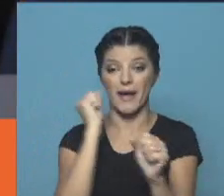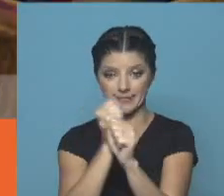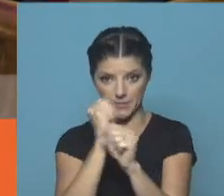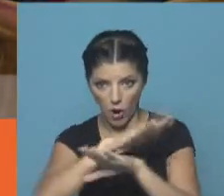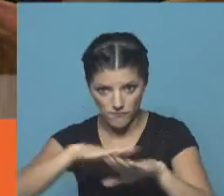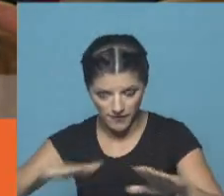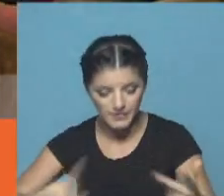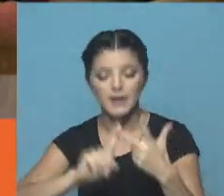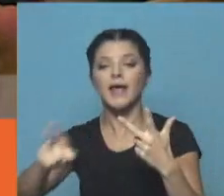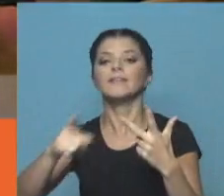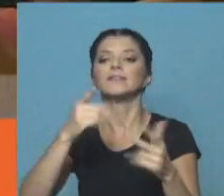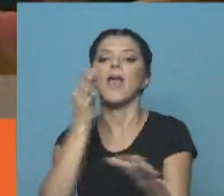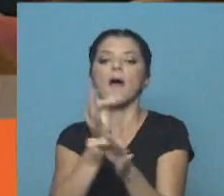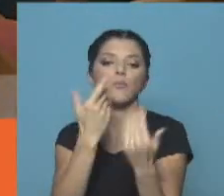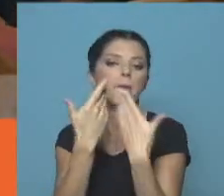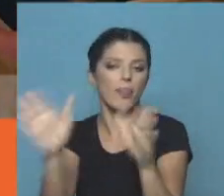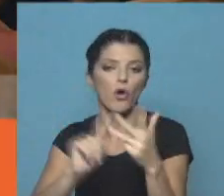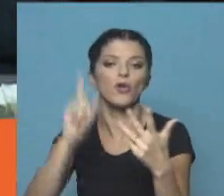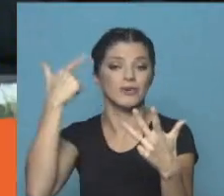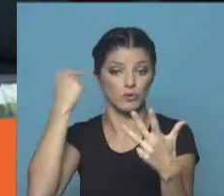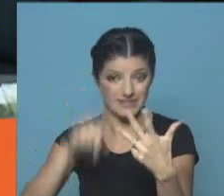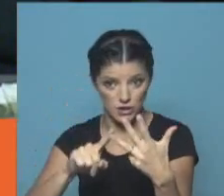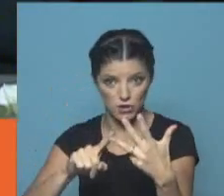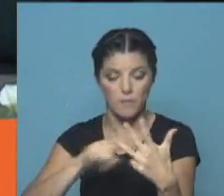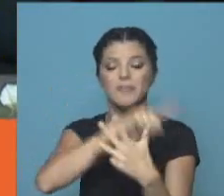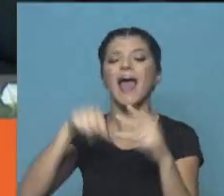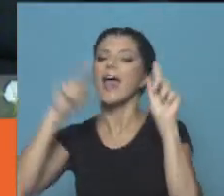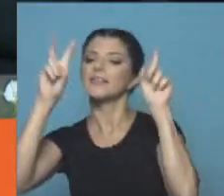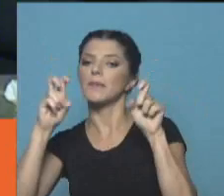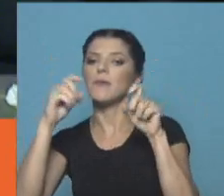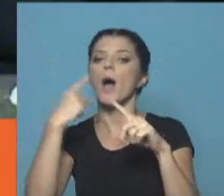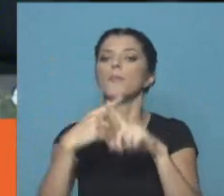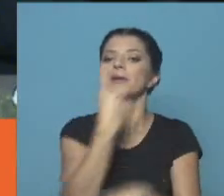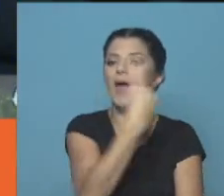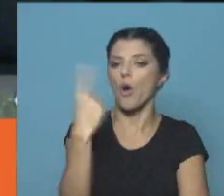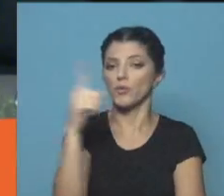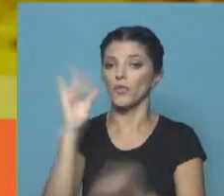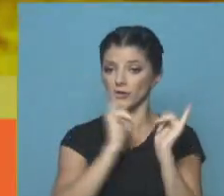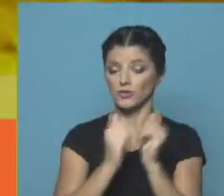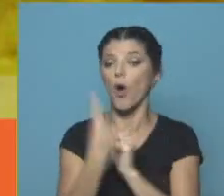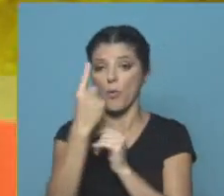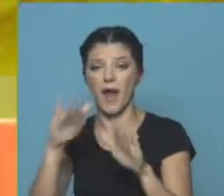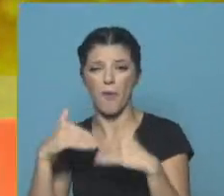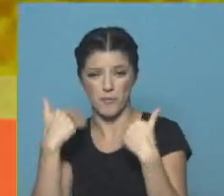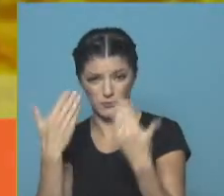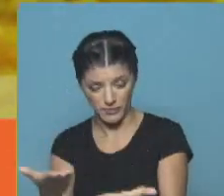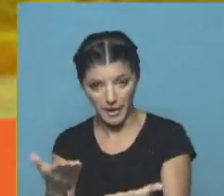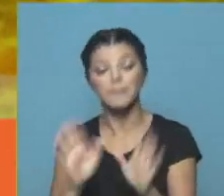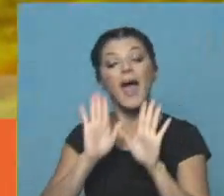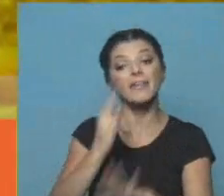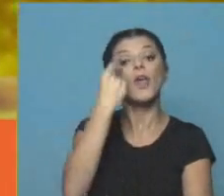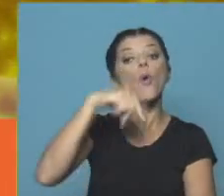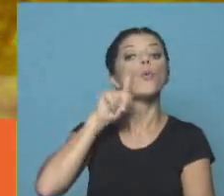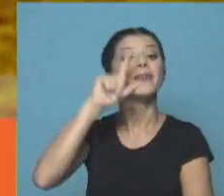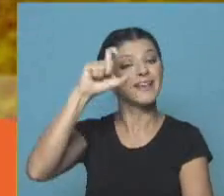deserción escolar y suicidios. Bajo el lema, para cada adolescente una oportunidad, UNICEF muestra que la mitad de los adolescentes